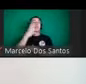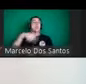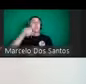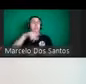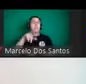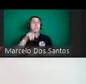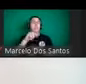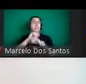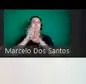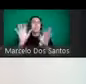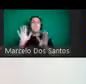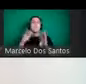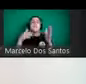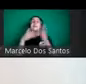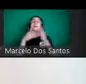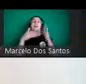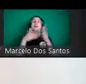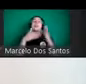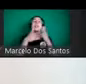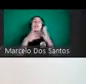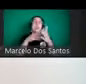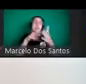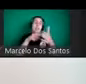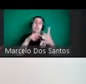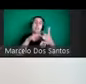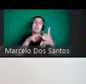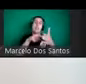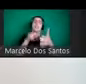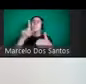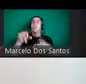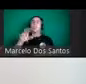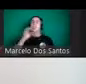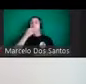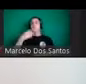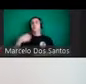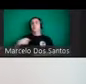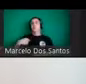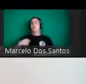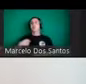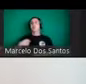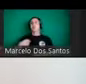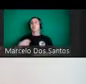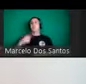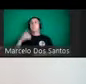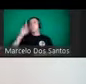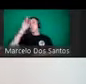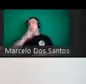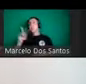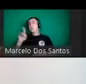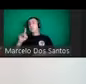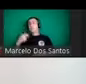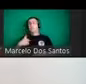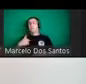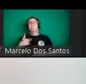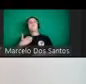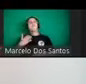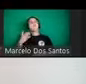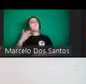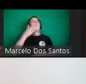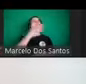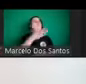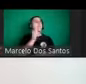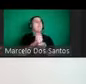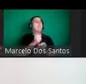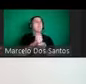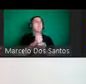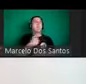limitación interactúa en un entorno laboral, social, educativo, familiar,